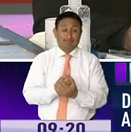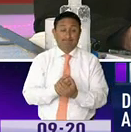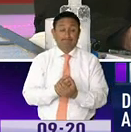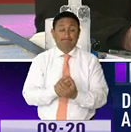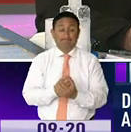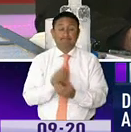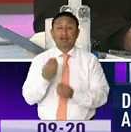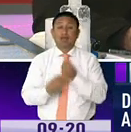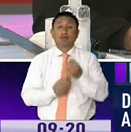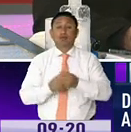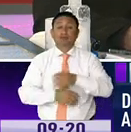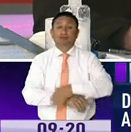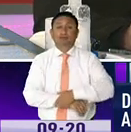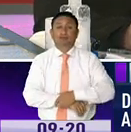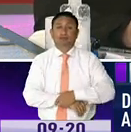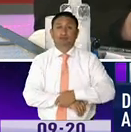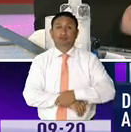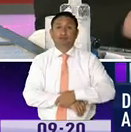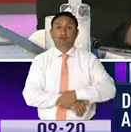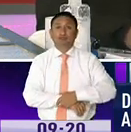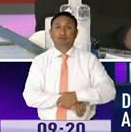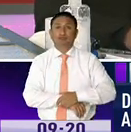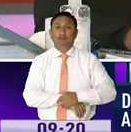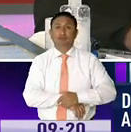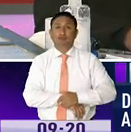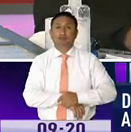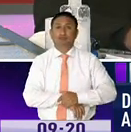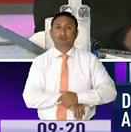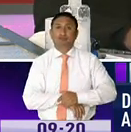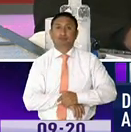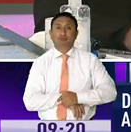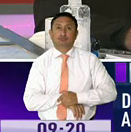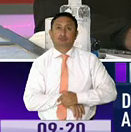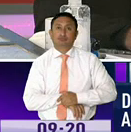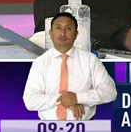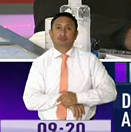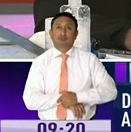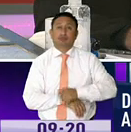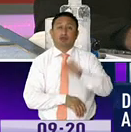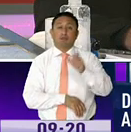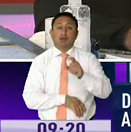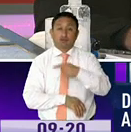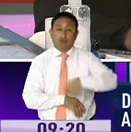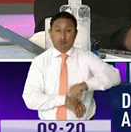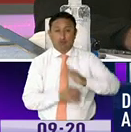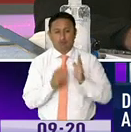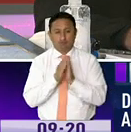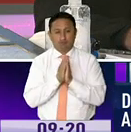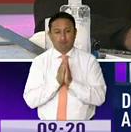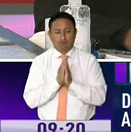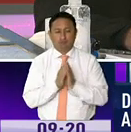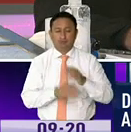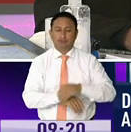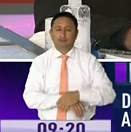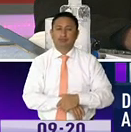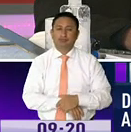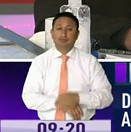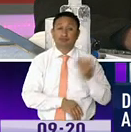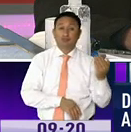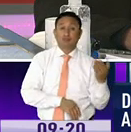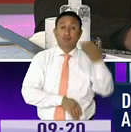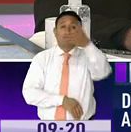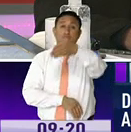tragedia. Bueno, yo pediría a todos los ciudadanos que